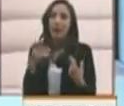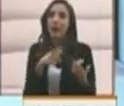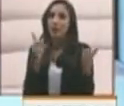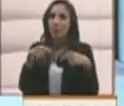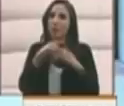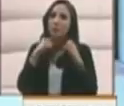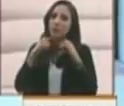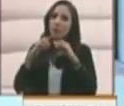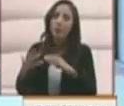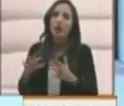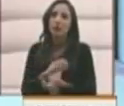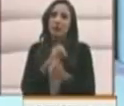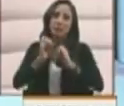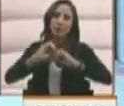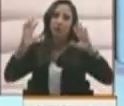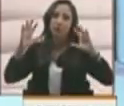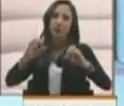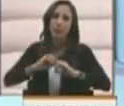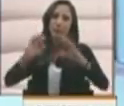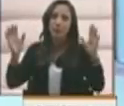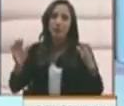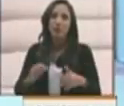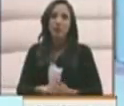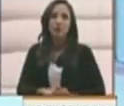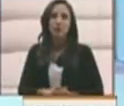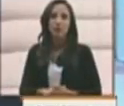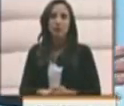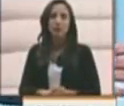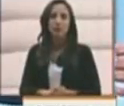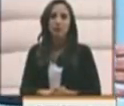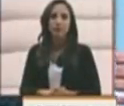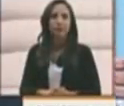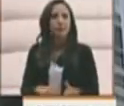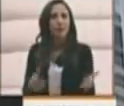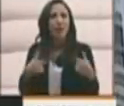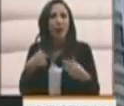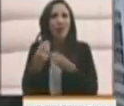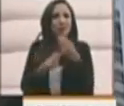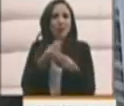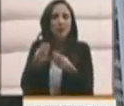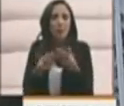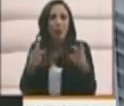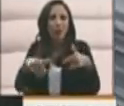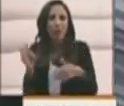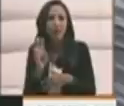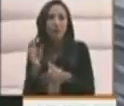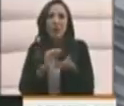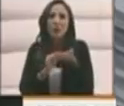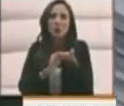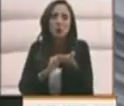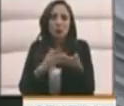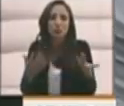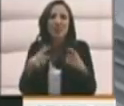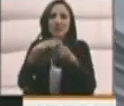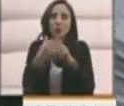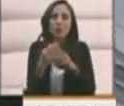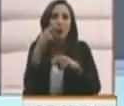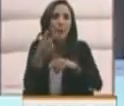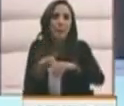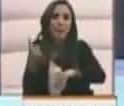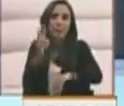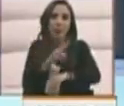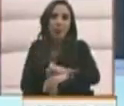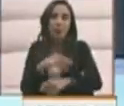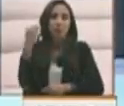de los representantes de los poderes instituidos de la República. ¿En qué situación estuviéramos nosotros hoy?